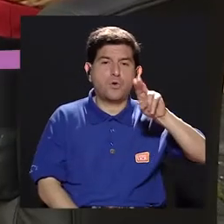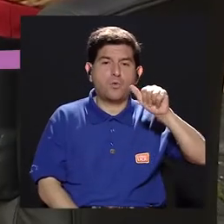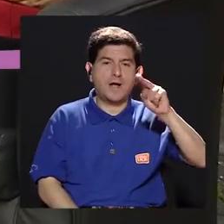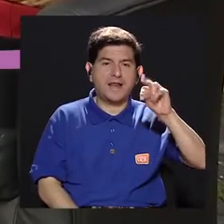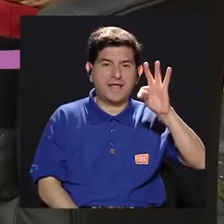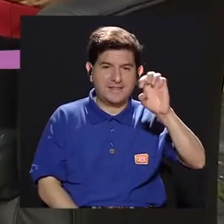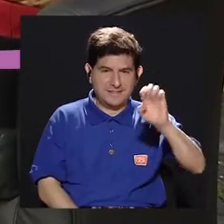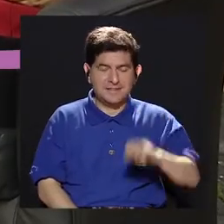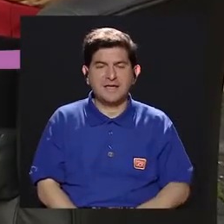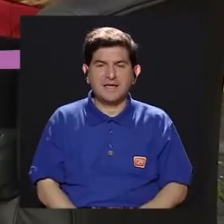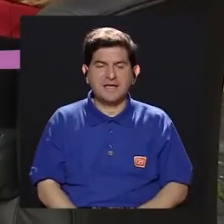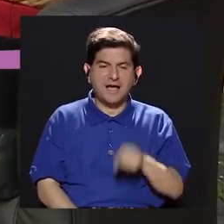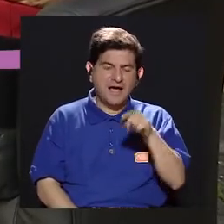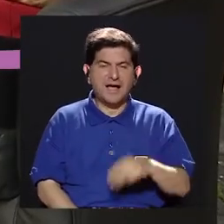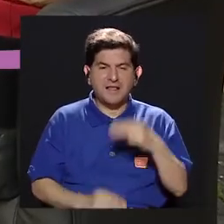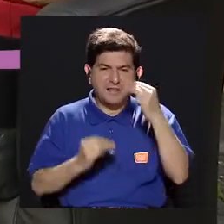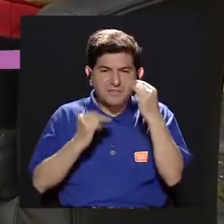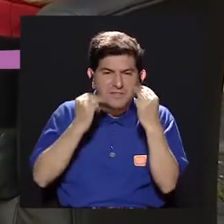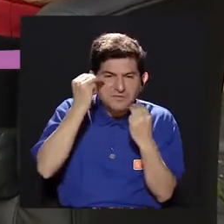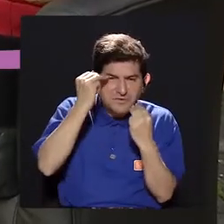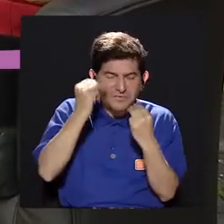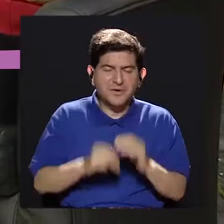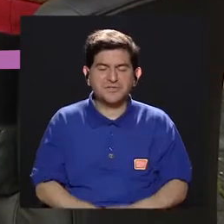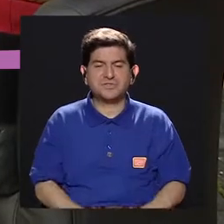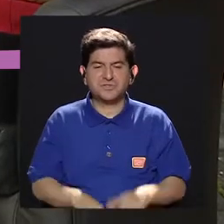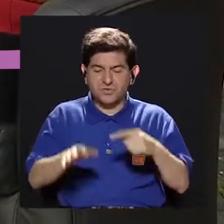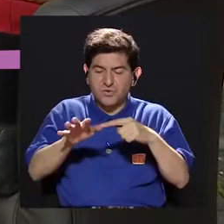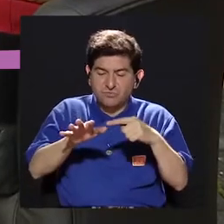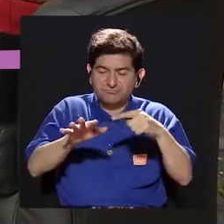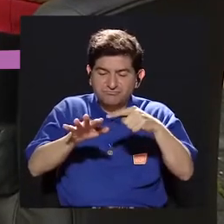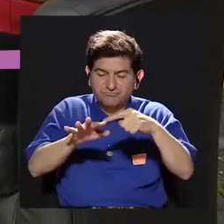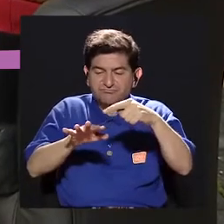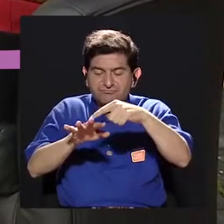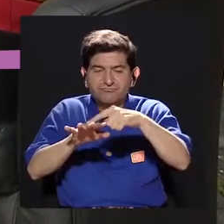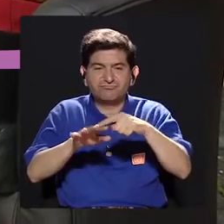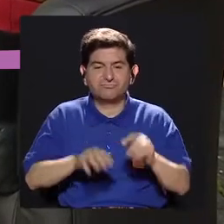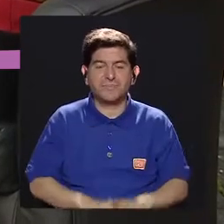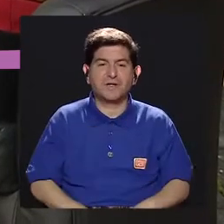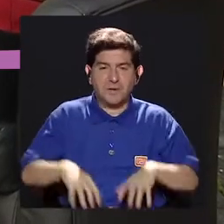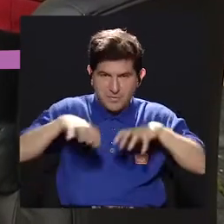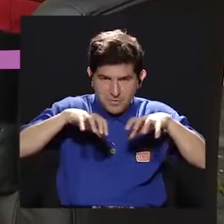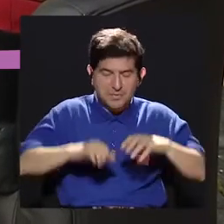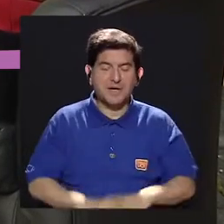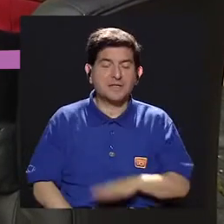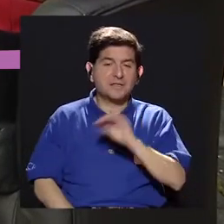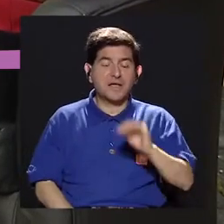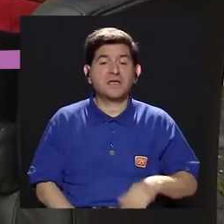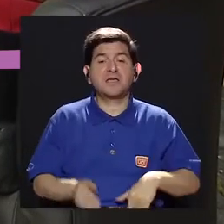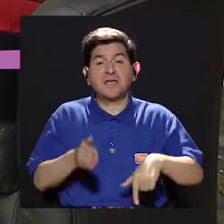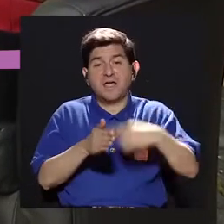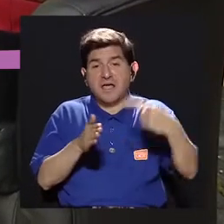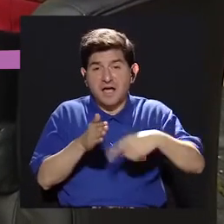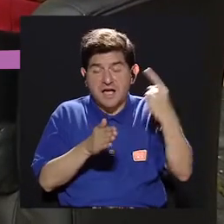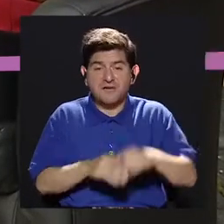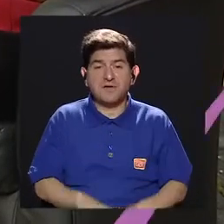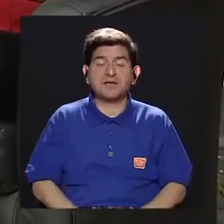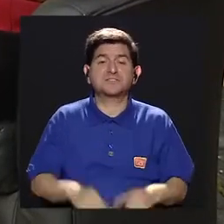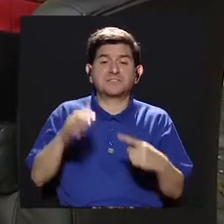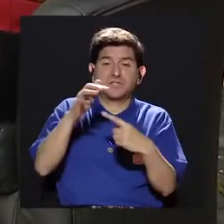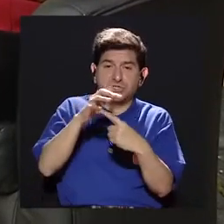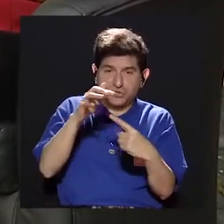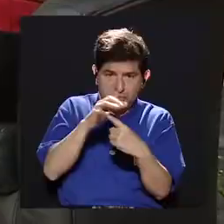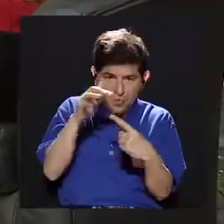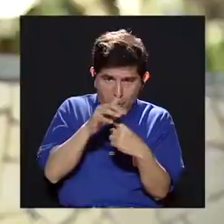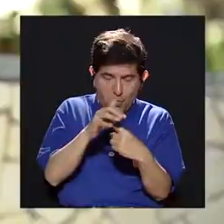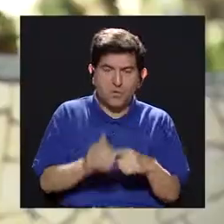juanetes, alguna deformacioncita, ¿verdad? Que las articulaciones van padeciendo, y con esto secundariamente a veces los hongos en